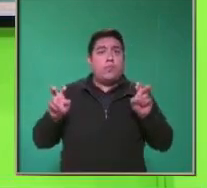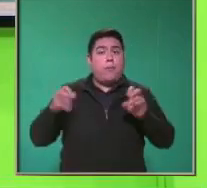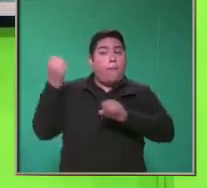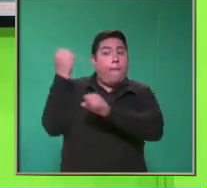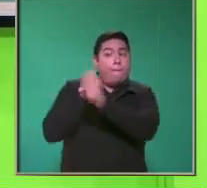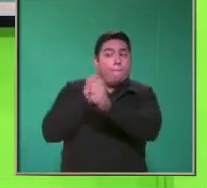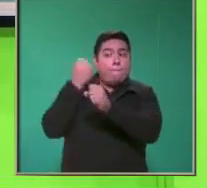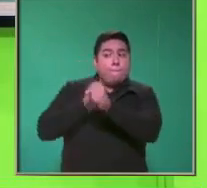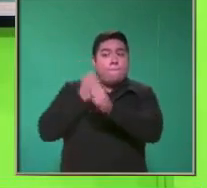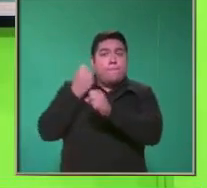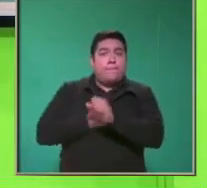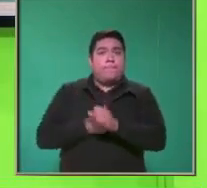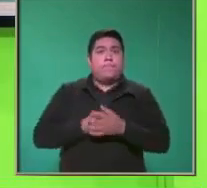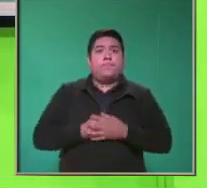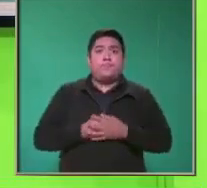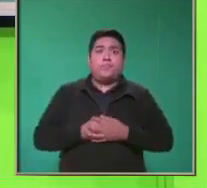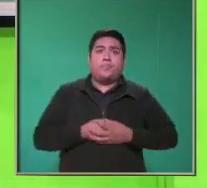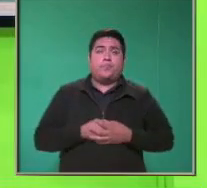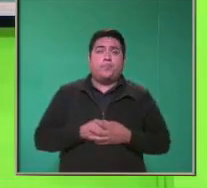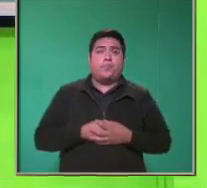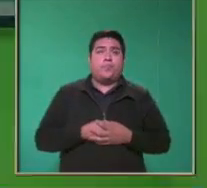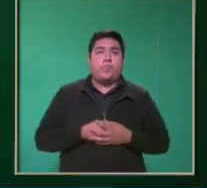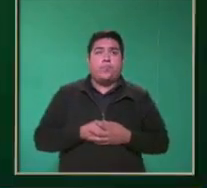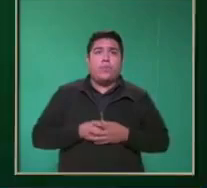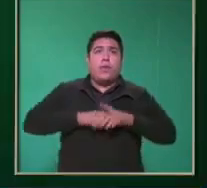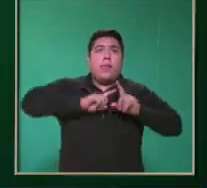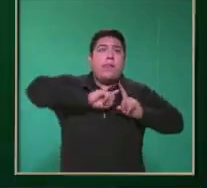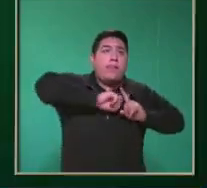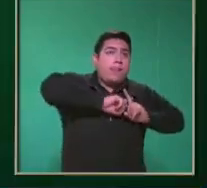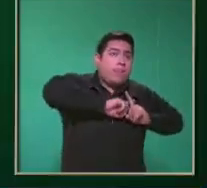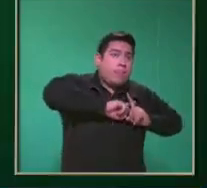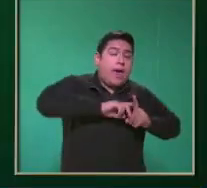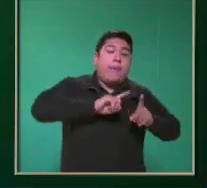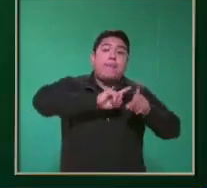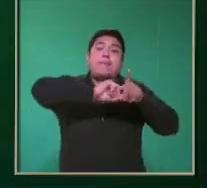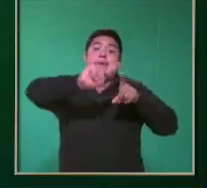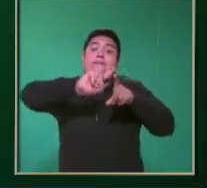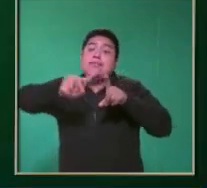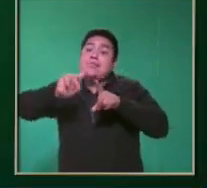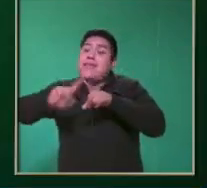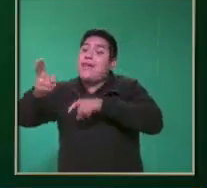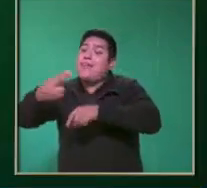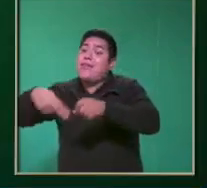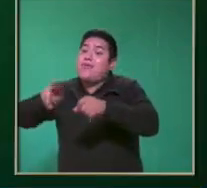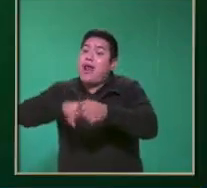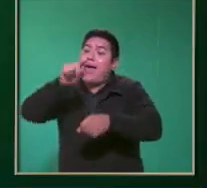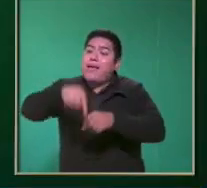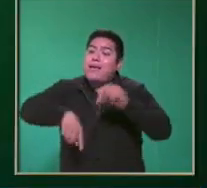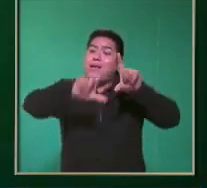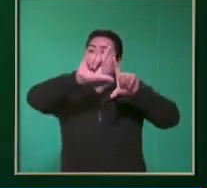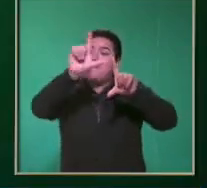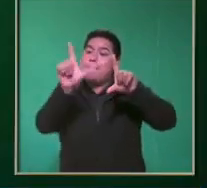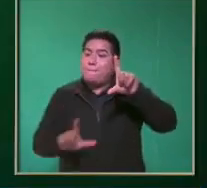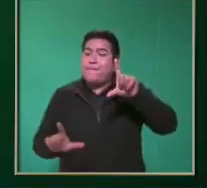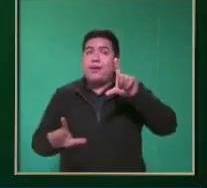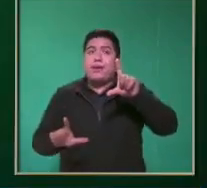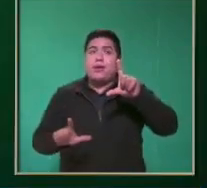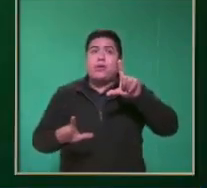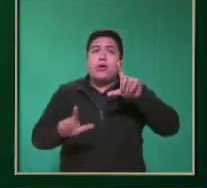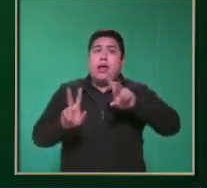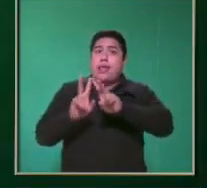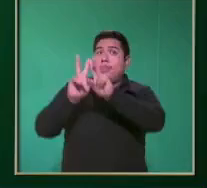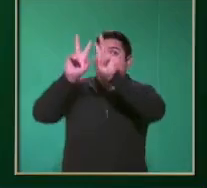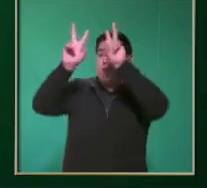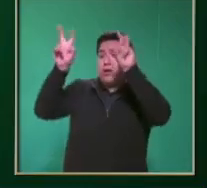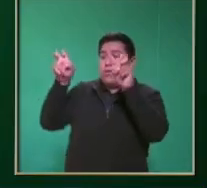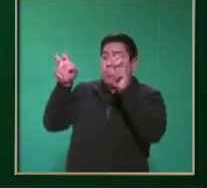repaso que tiene que ver con la diversidad natural en México y vamos a especificar el tema